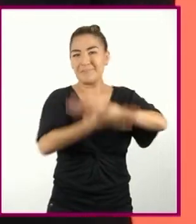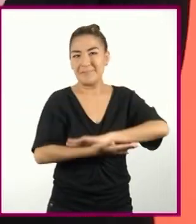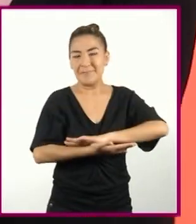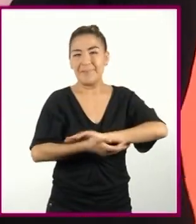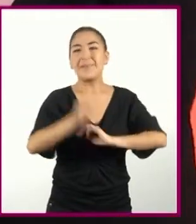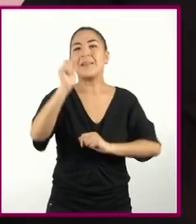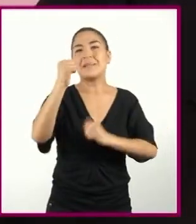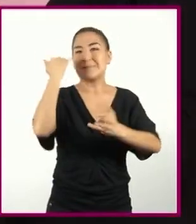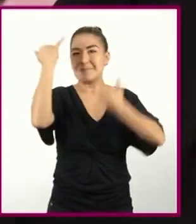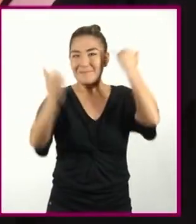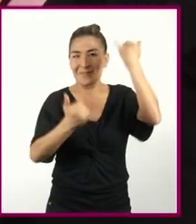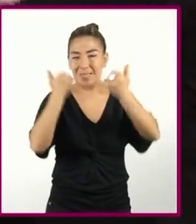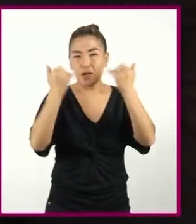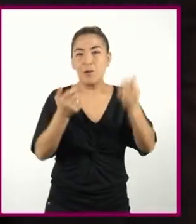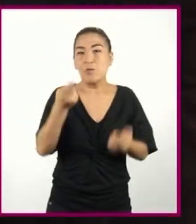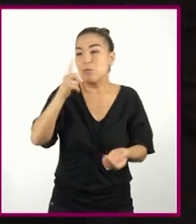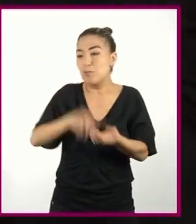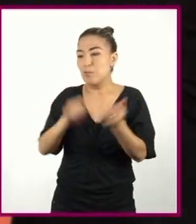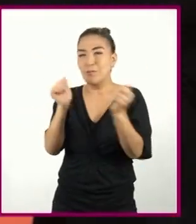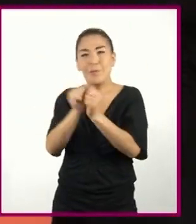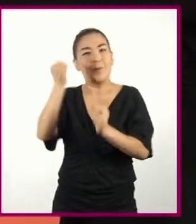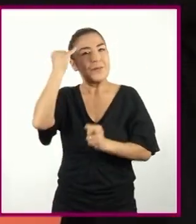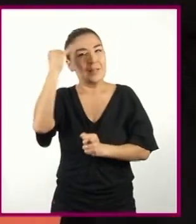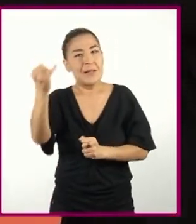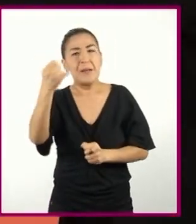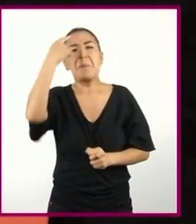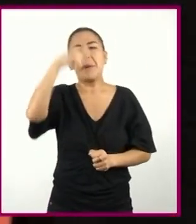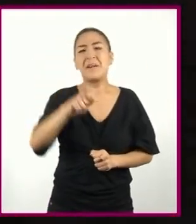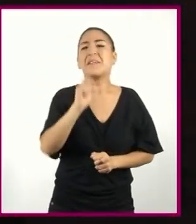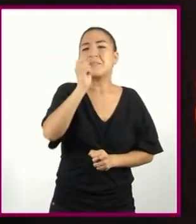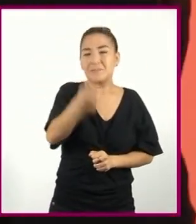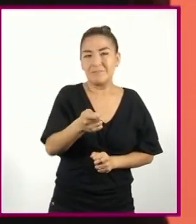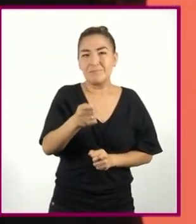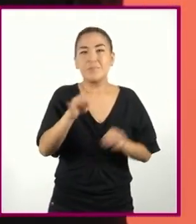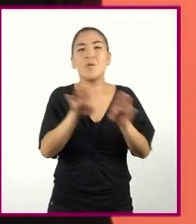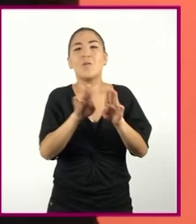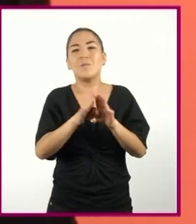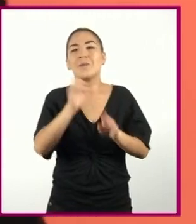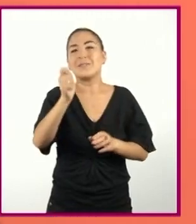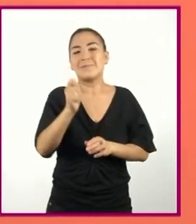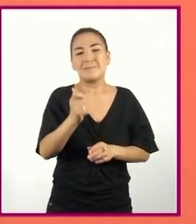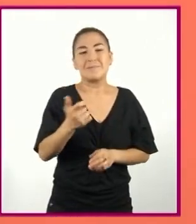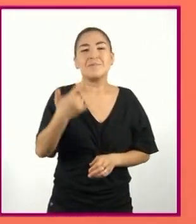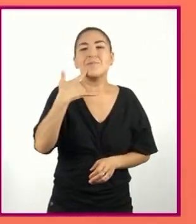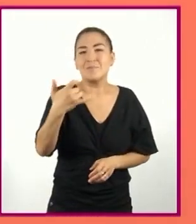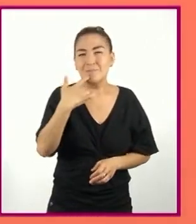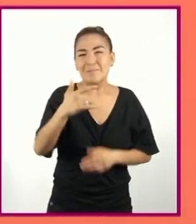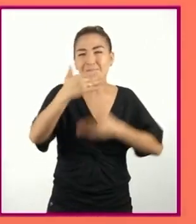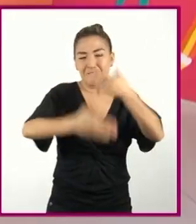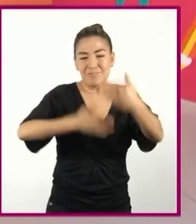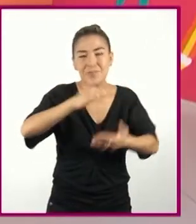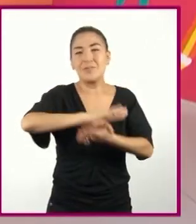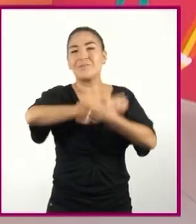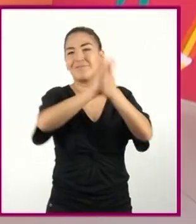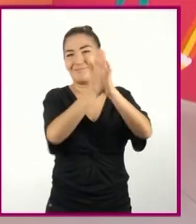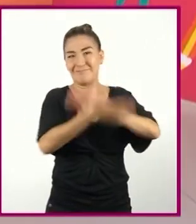de la creación de una idea para lograr un encuentro de construcción y de evolución.